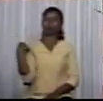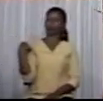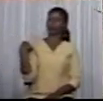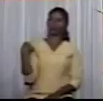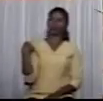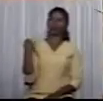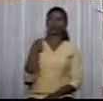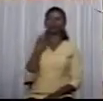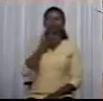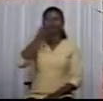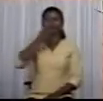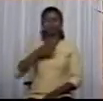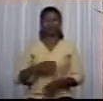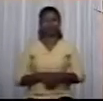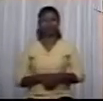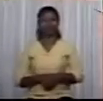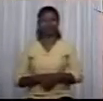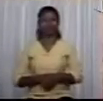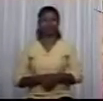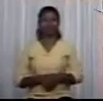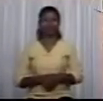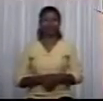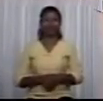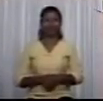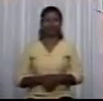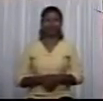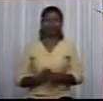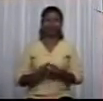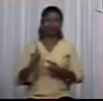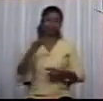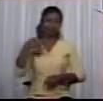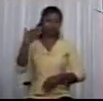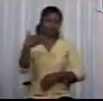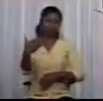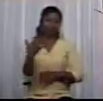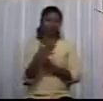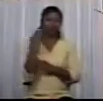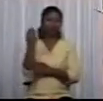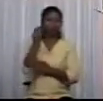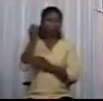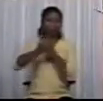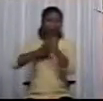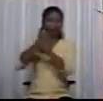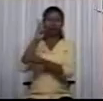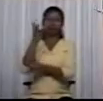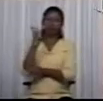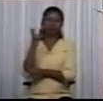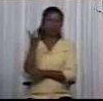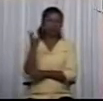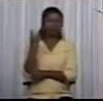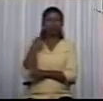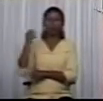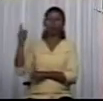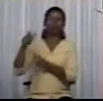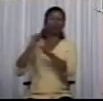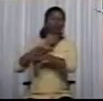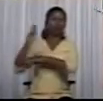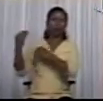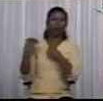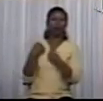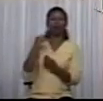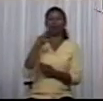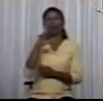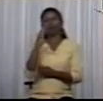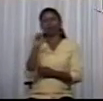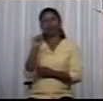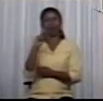Roncón, ya, usted ya. Ya, mande. Lo sentía más rápido. Después ya cuando ya fui joven de 16, 17 años era Roncón, Roncón, Roncón, Roncón. Para